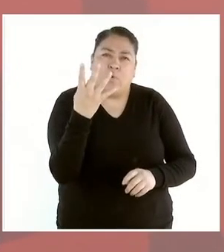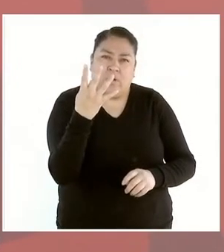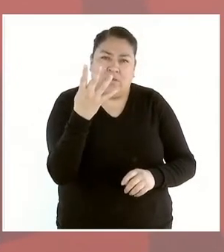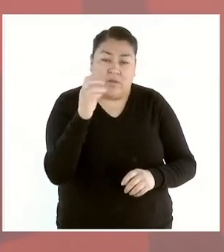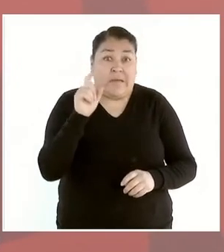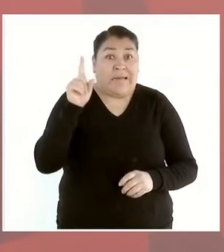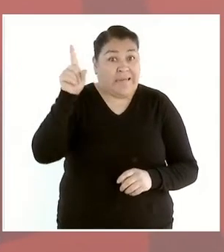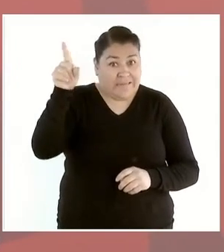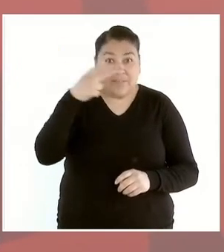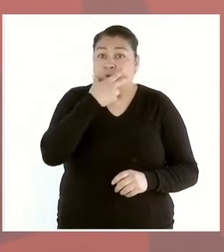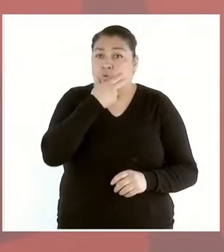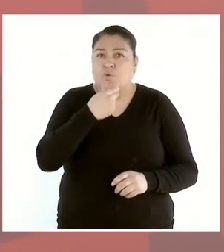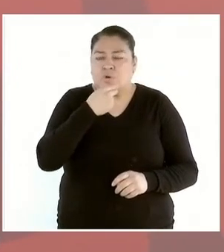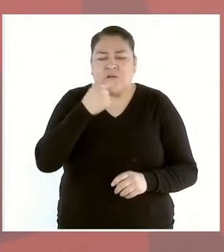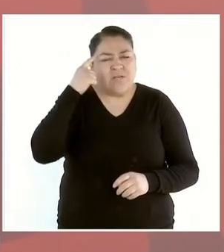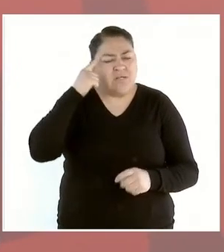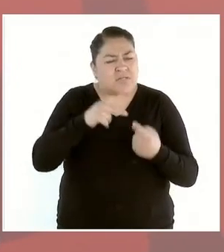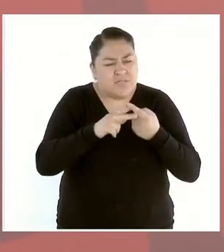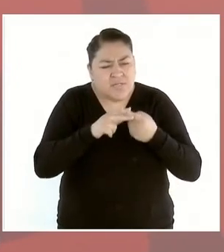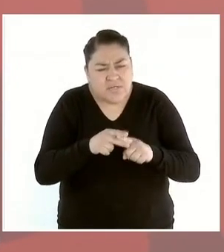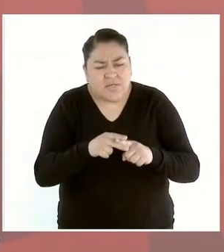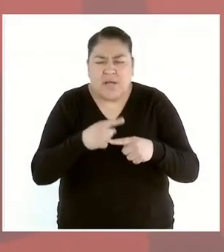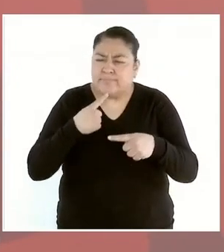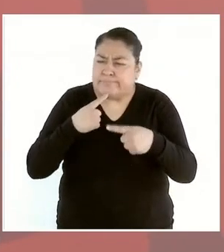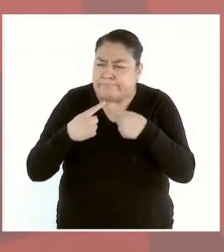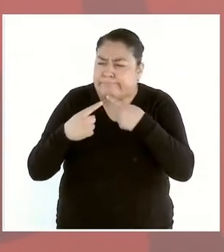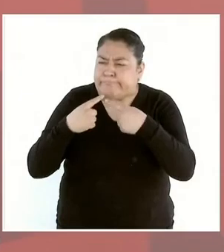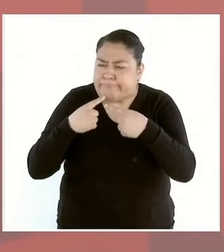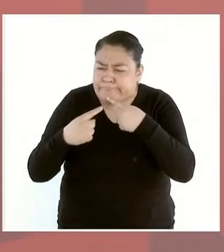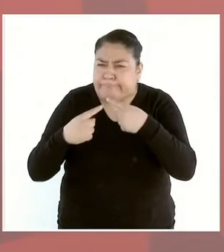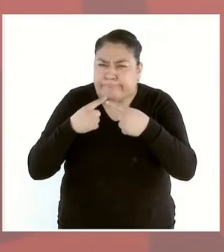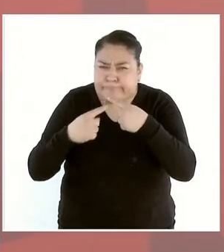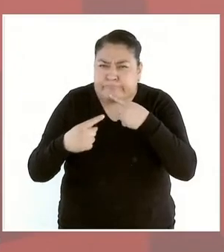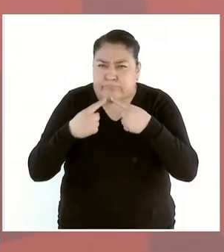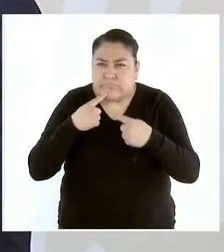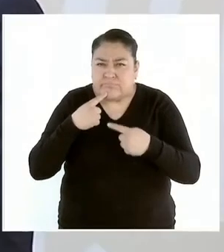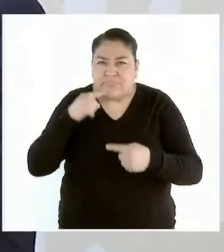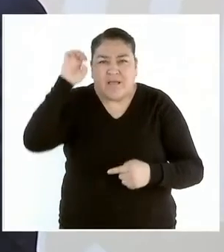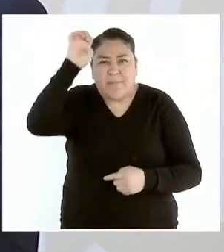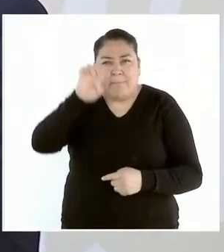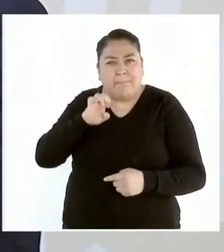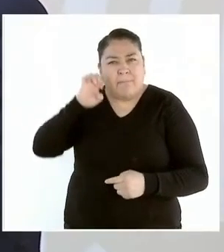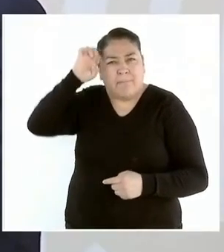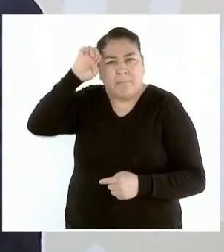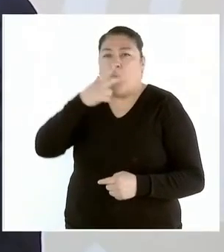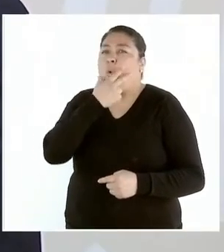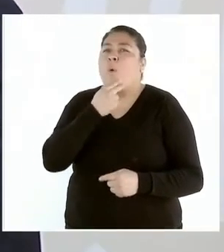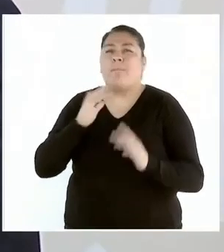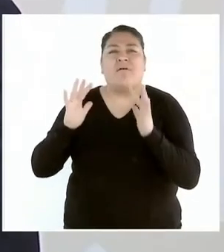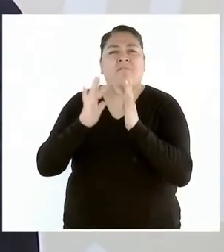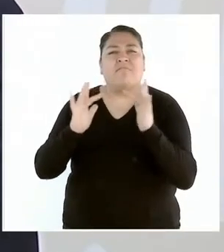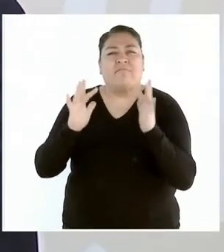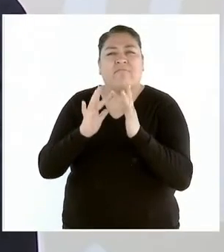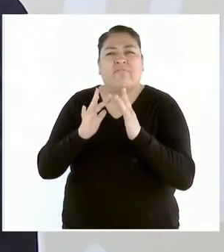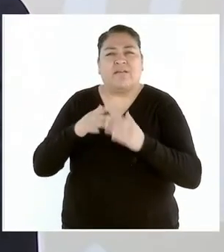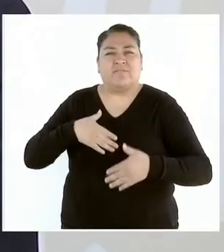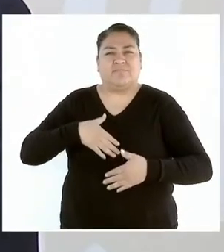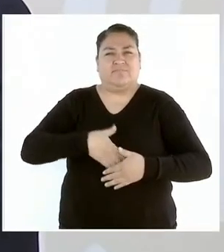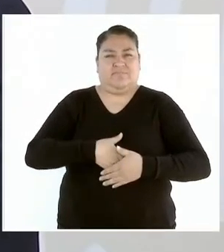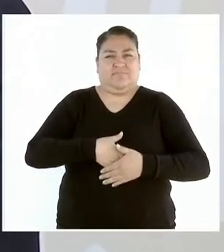establecido negociaciones con el emperador francés napoleón tercero